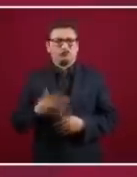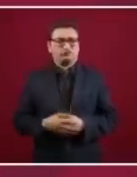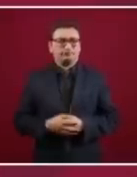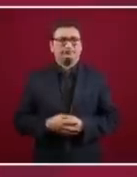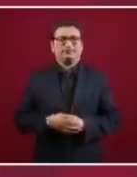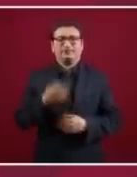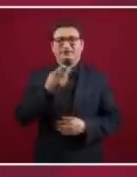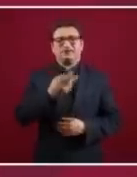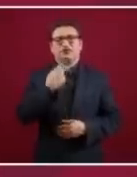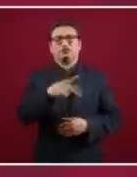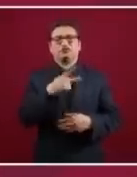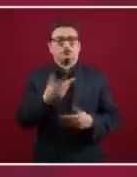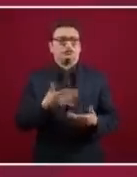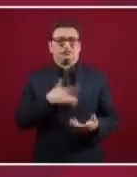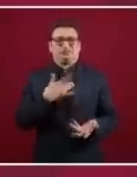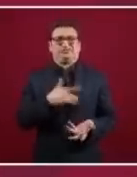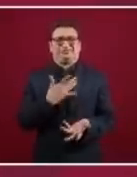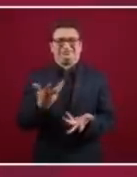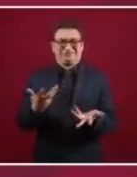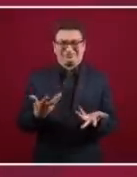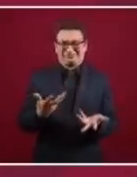un modelo de oprobio